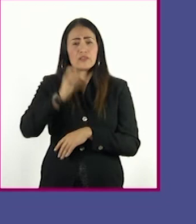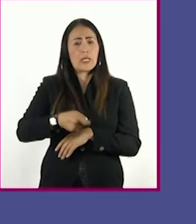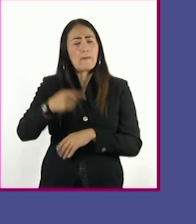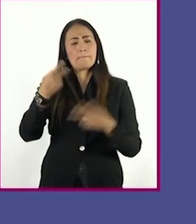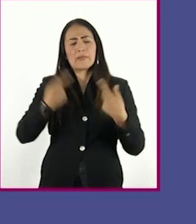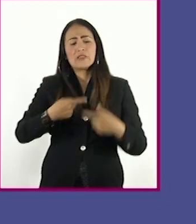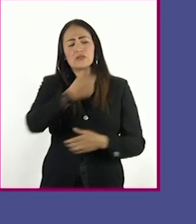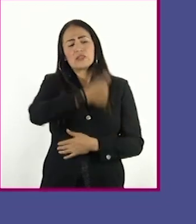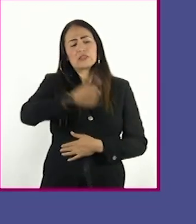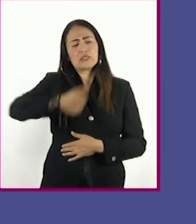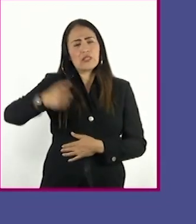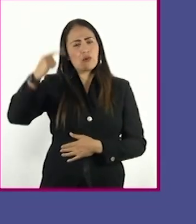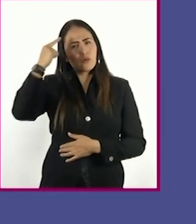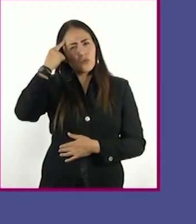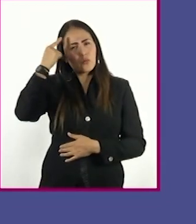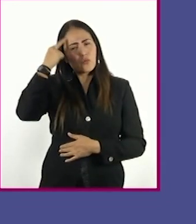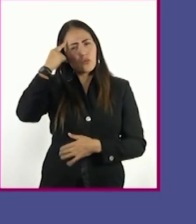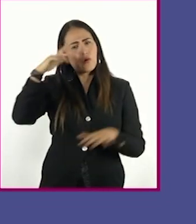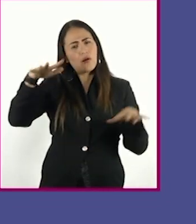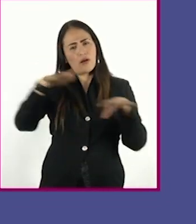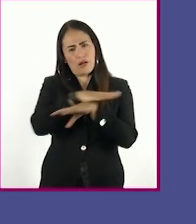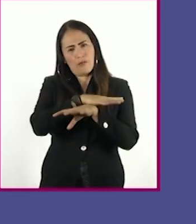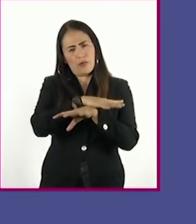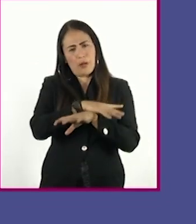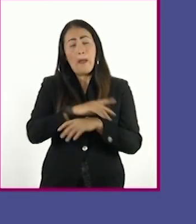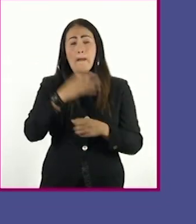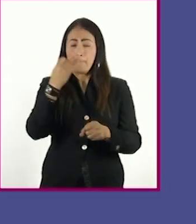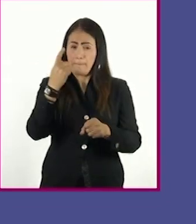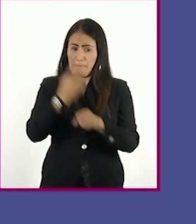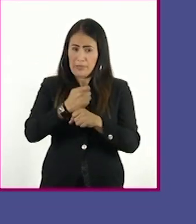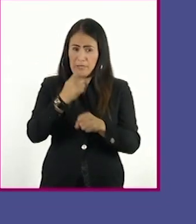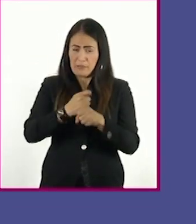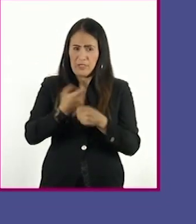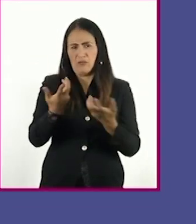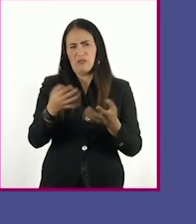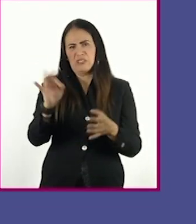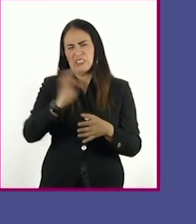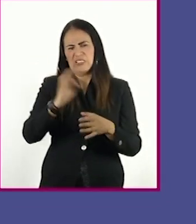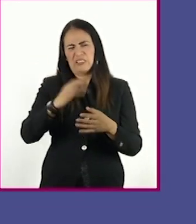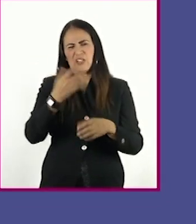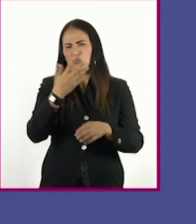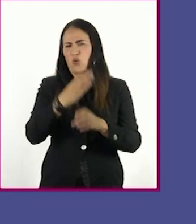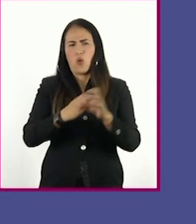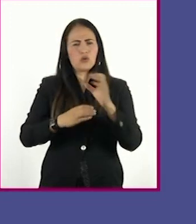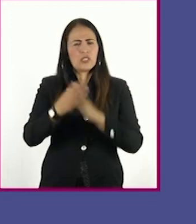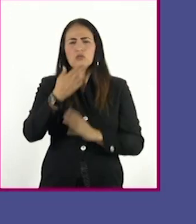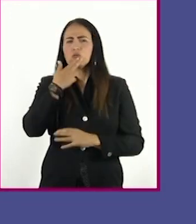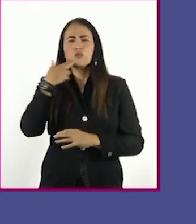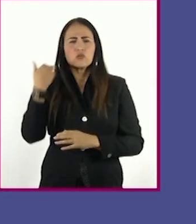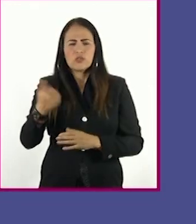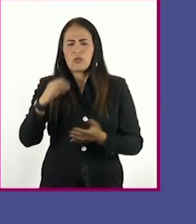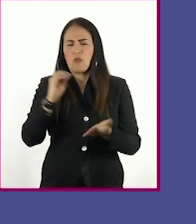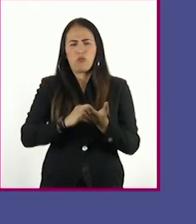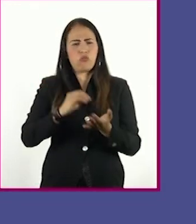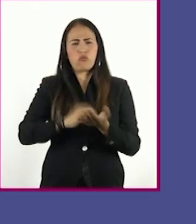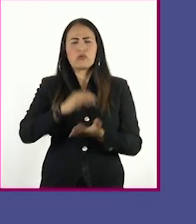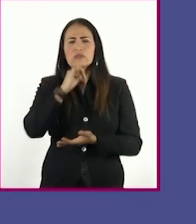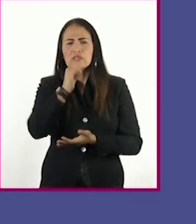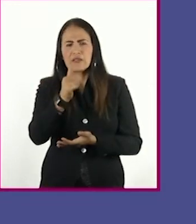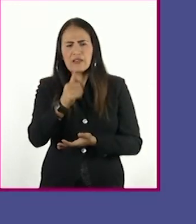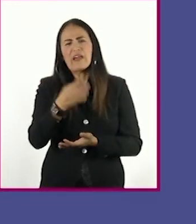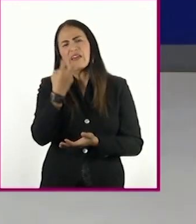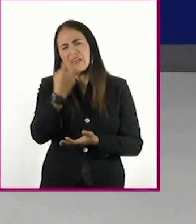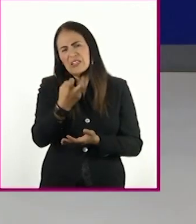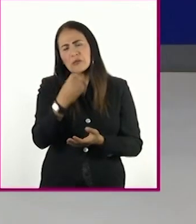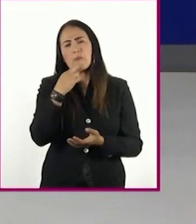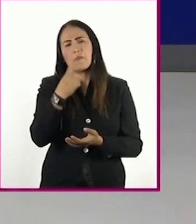las personas. Deberíamos partir por renunciar a todo lo superfluo, algo que sin duda nos beneficiaría a